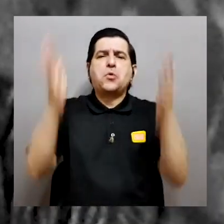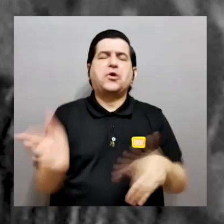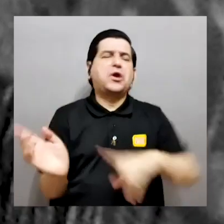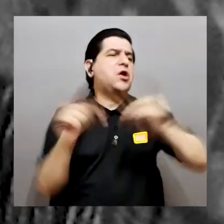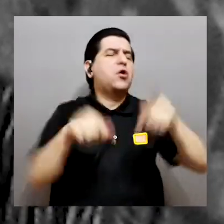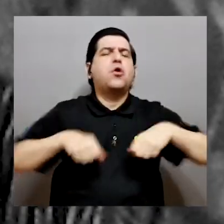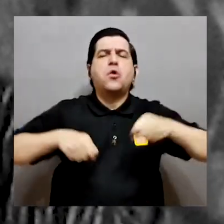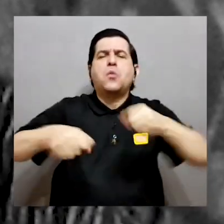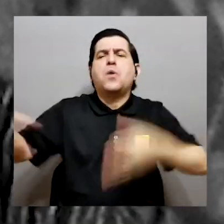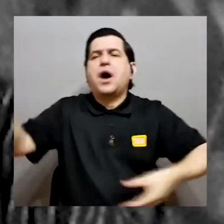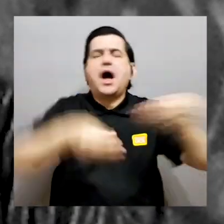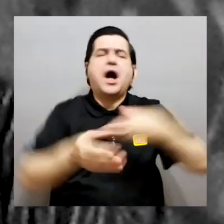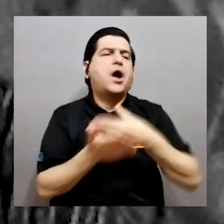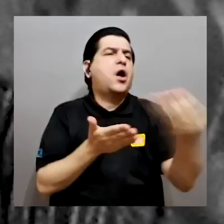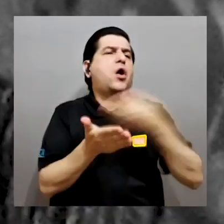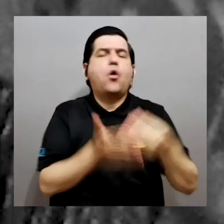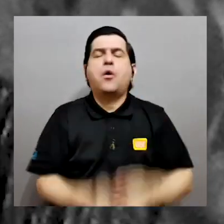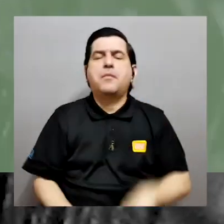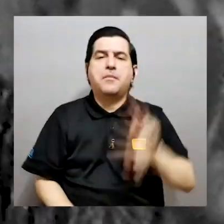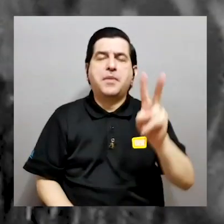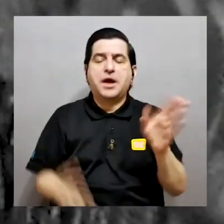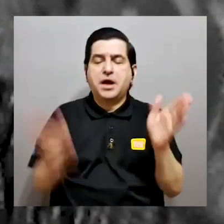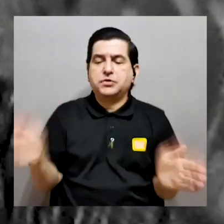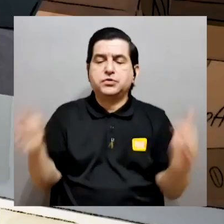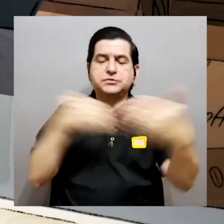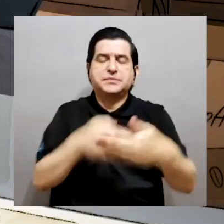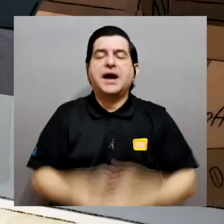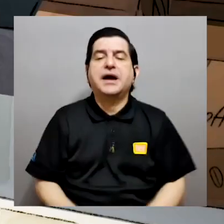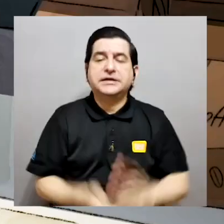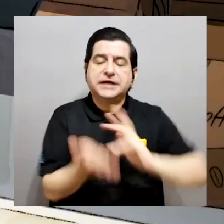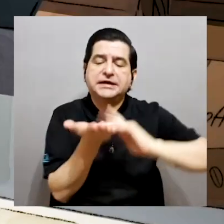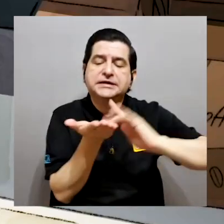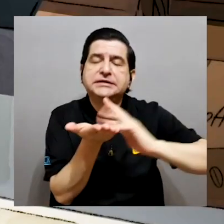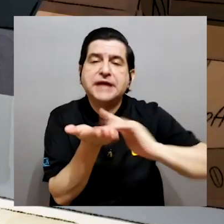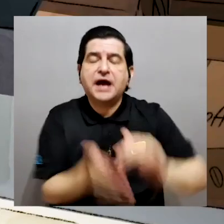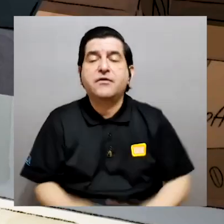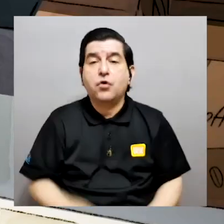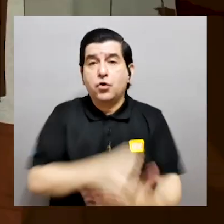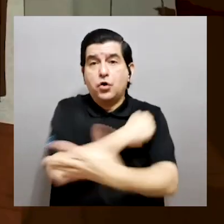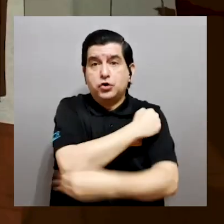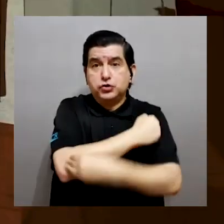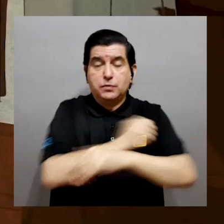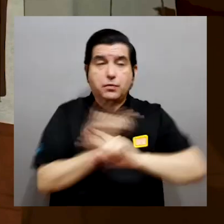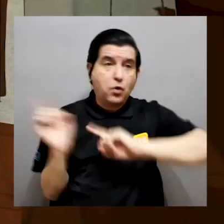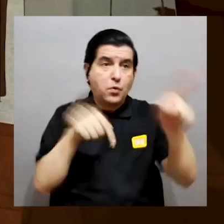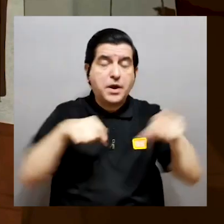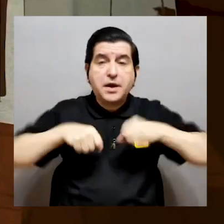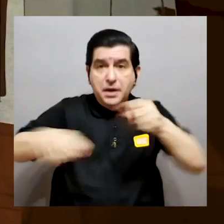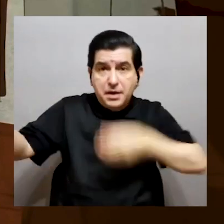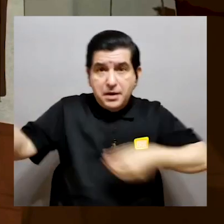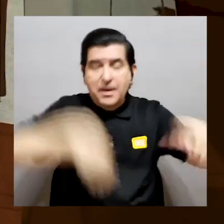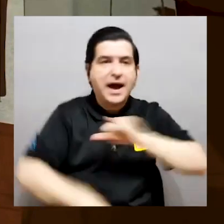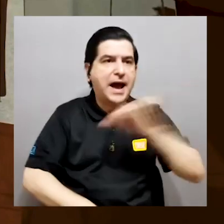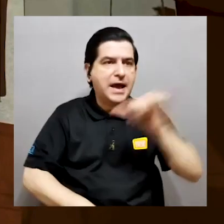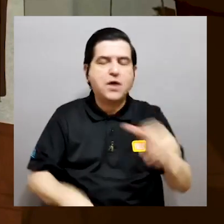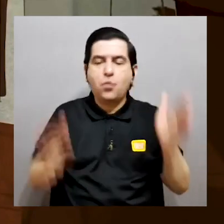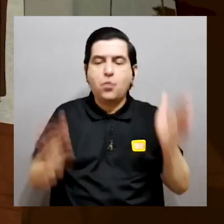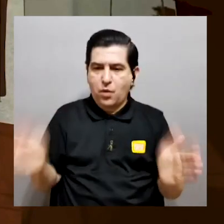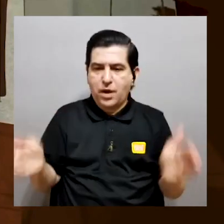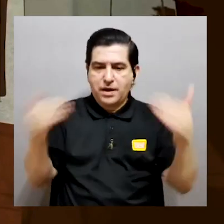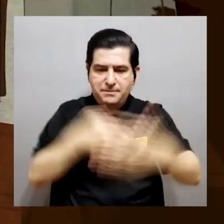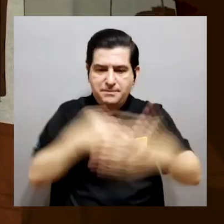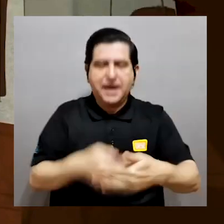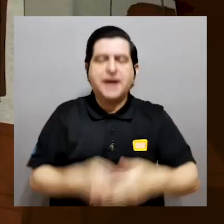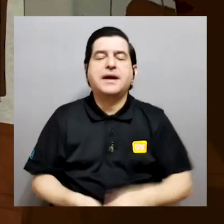al supermercado y compra 2 paquetitos de arroz. Un pobre llega al supermercado y compra los mismos